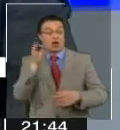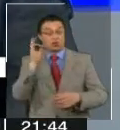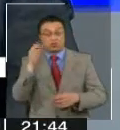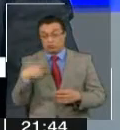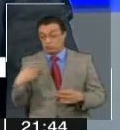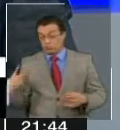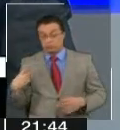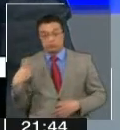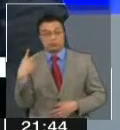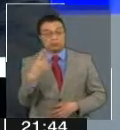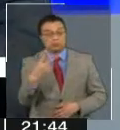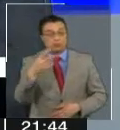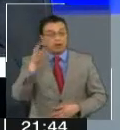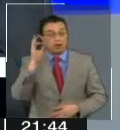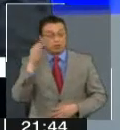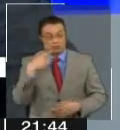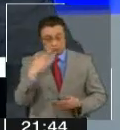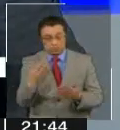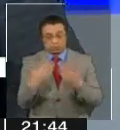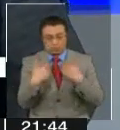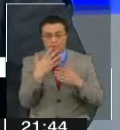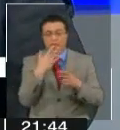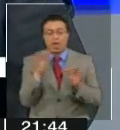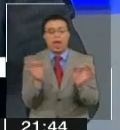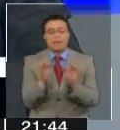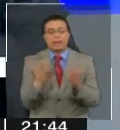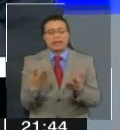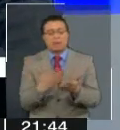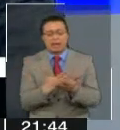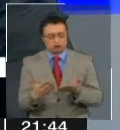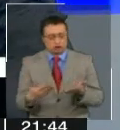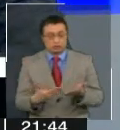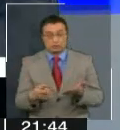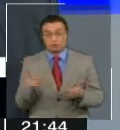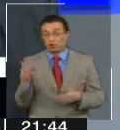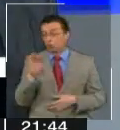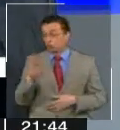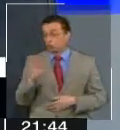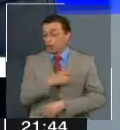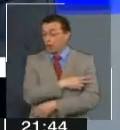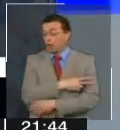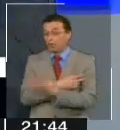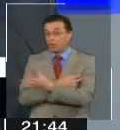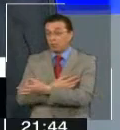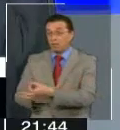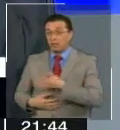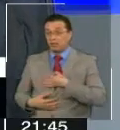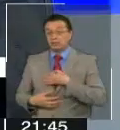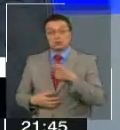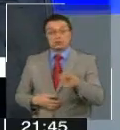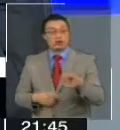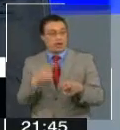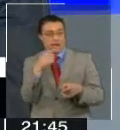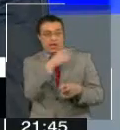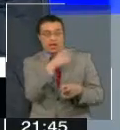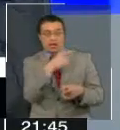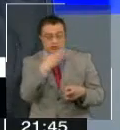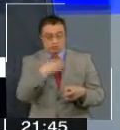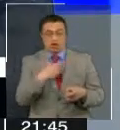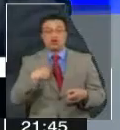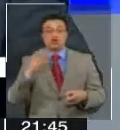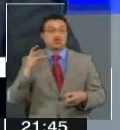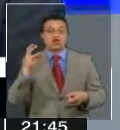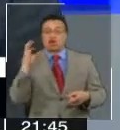reunión, y me dice, Hernán, explícame qué pasó acá. Y la subjefa le dice... textual, Hernán no tiene idea de este tema,